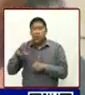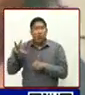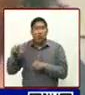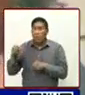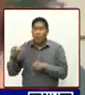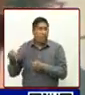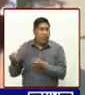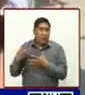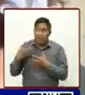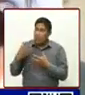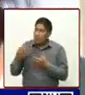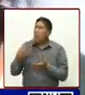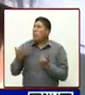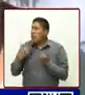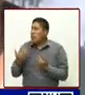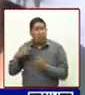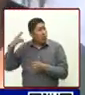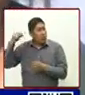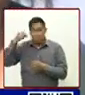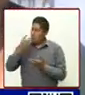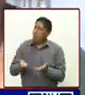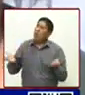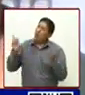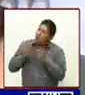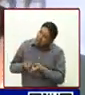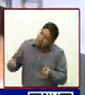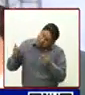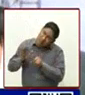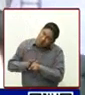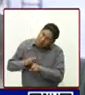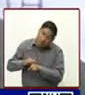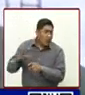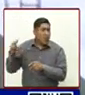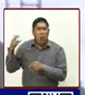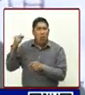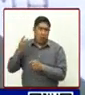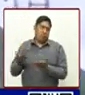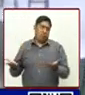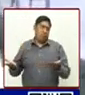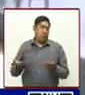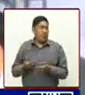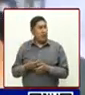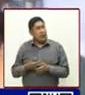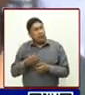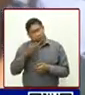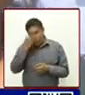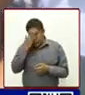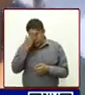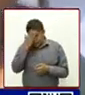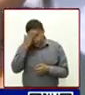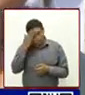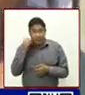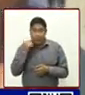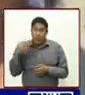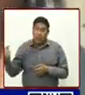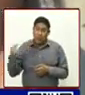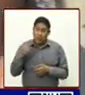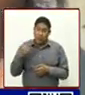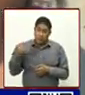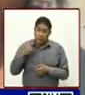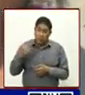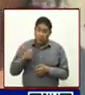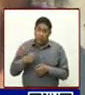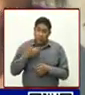quería devolver ese dinero, no sé cuáles eran las razones. Solamente ella me dice, vos me disculpas